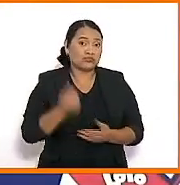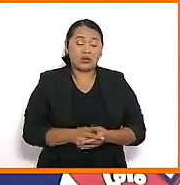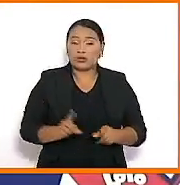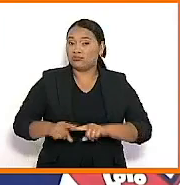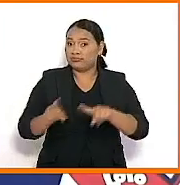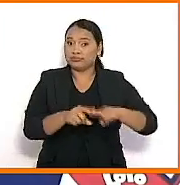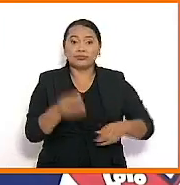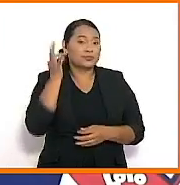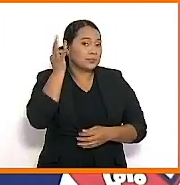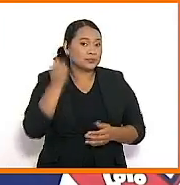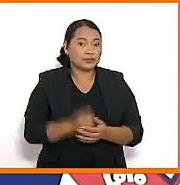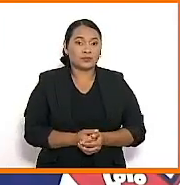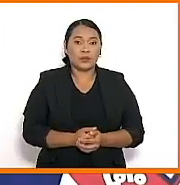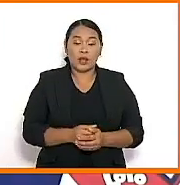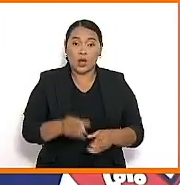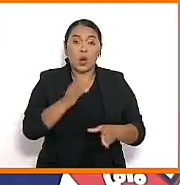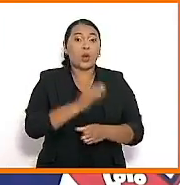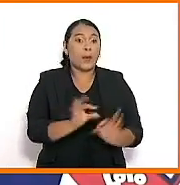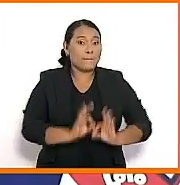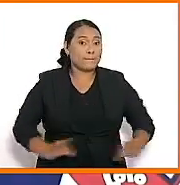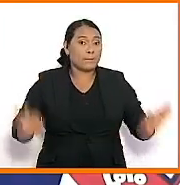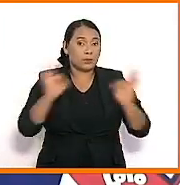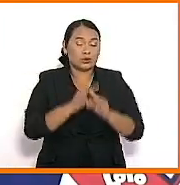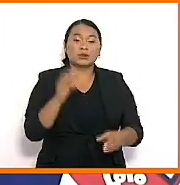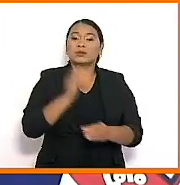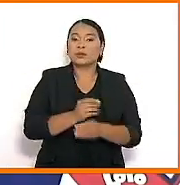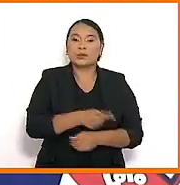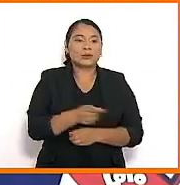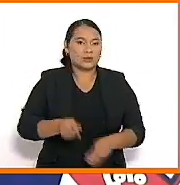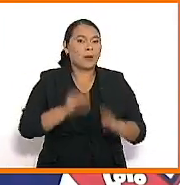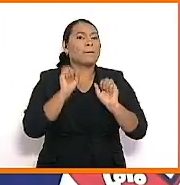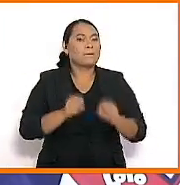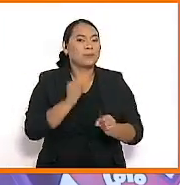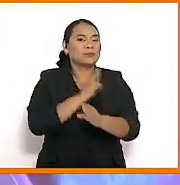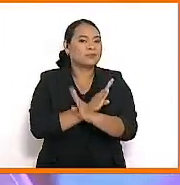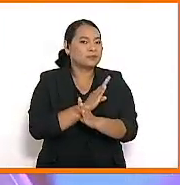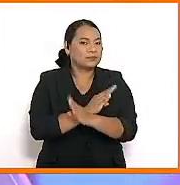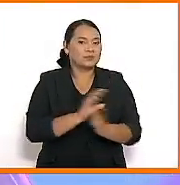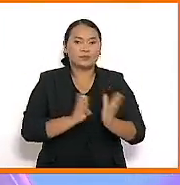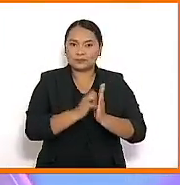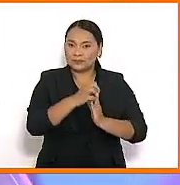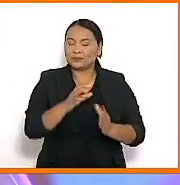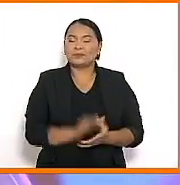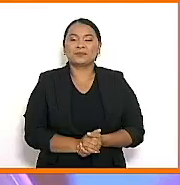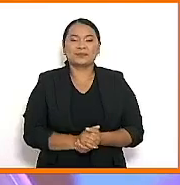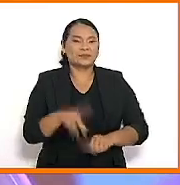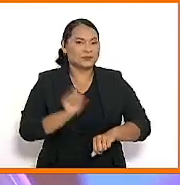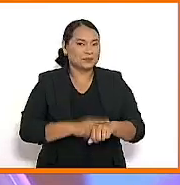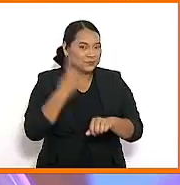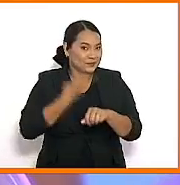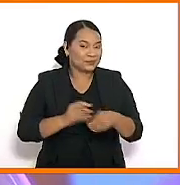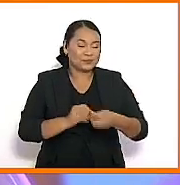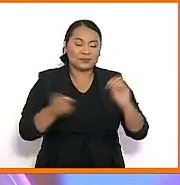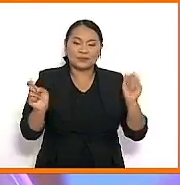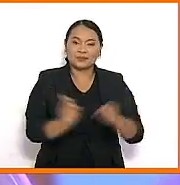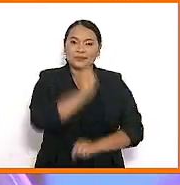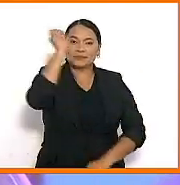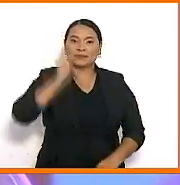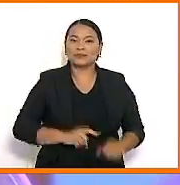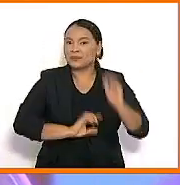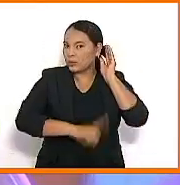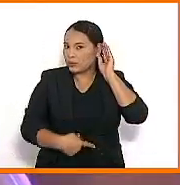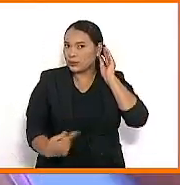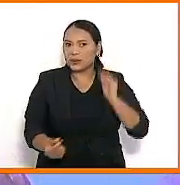detección temprana es vital para salvar vidas. Tu poder es prevenir. Ahora sí, vamos a conocer el primer dígito. Atento.